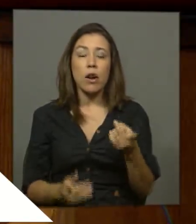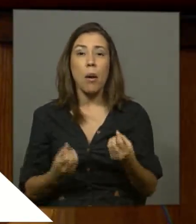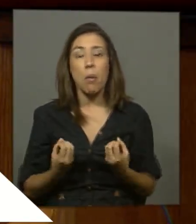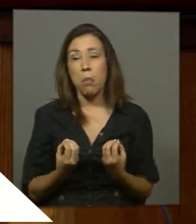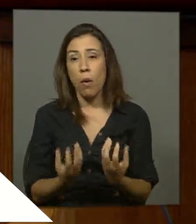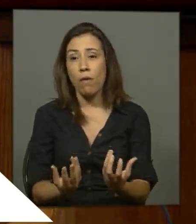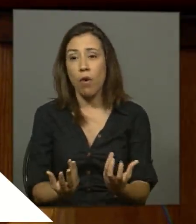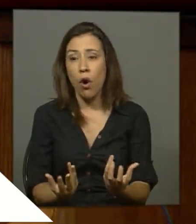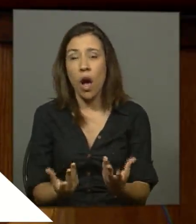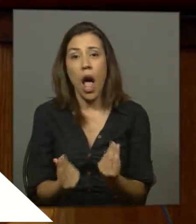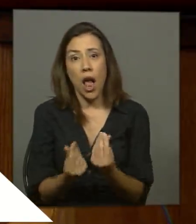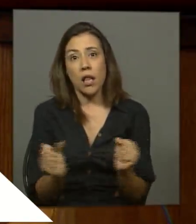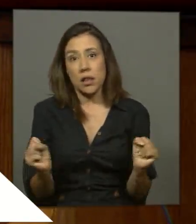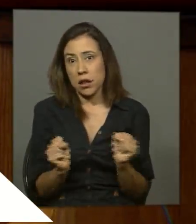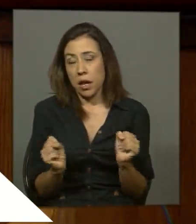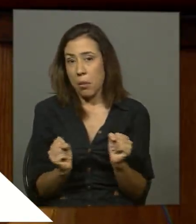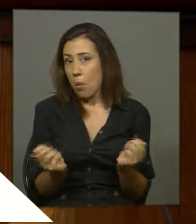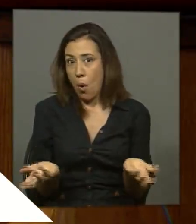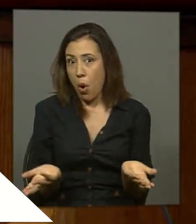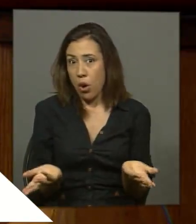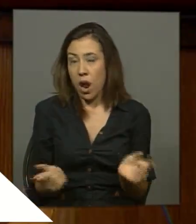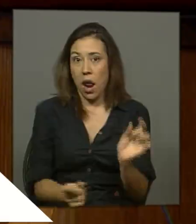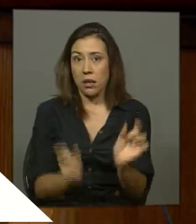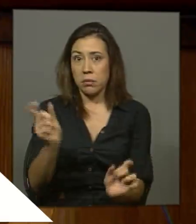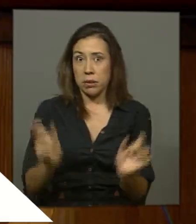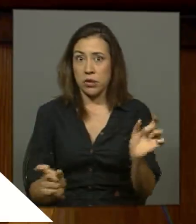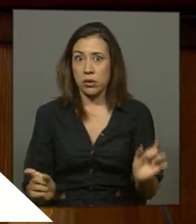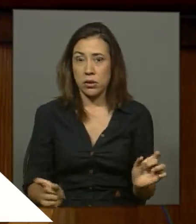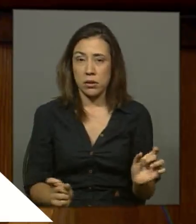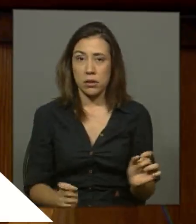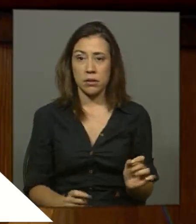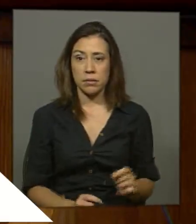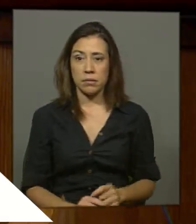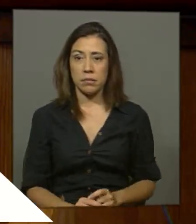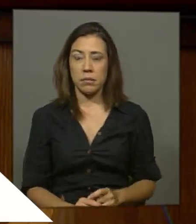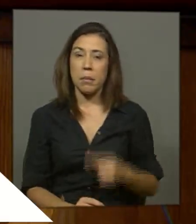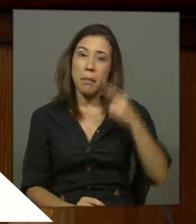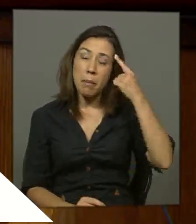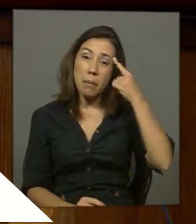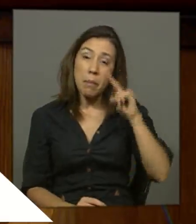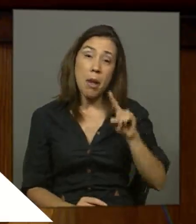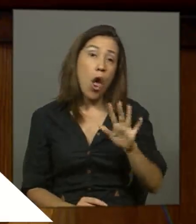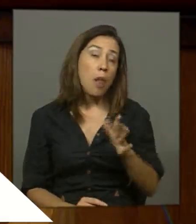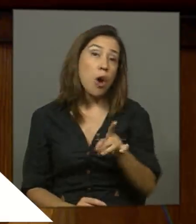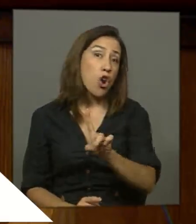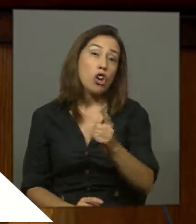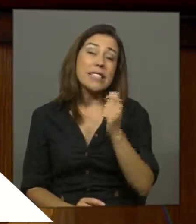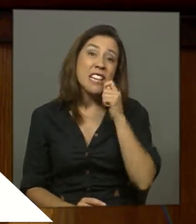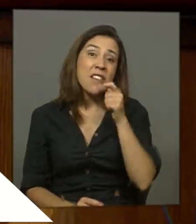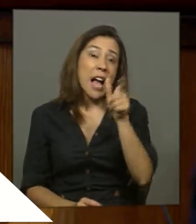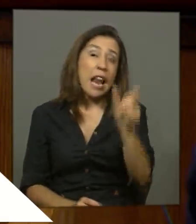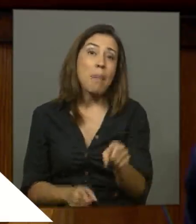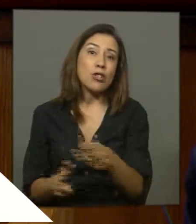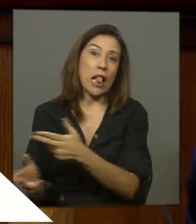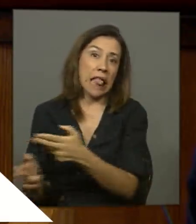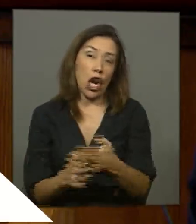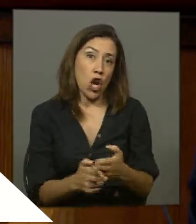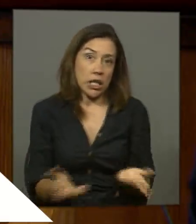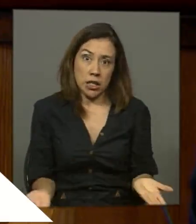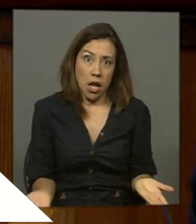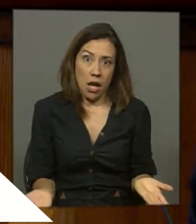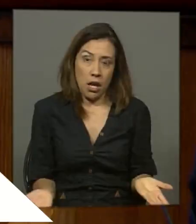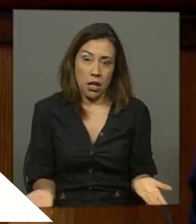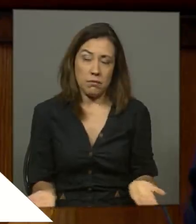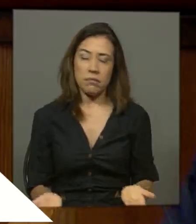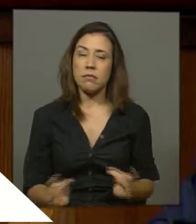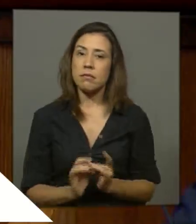obviamente temor a la población y sin embargo Puede que no sea terrorista ahora